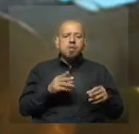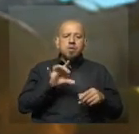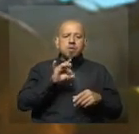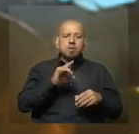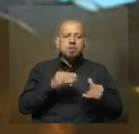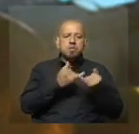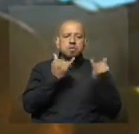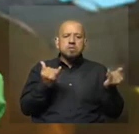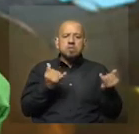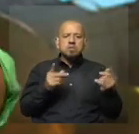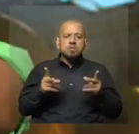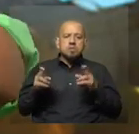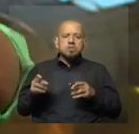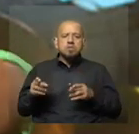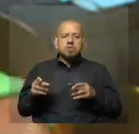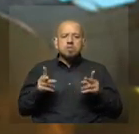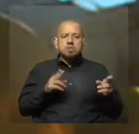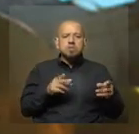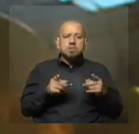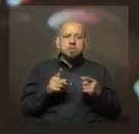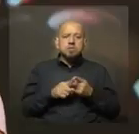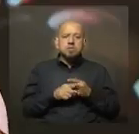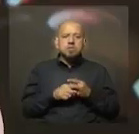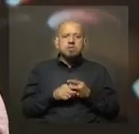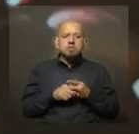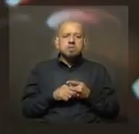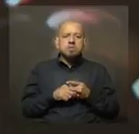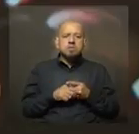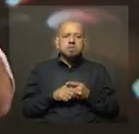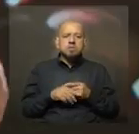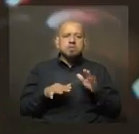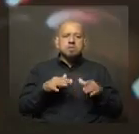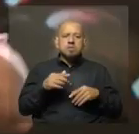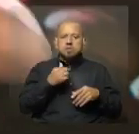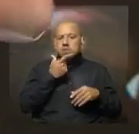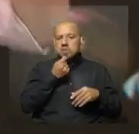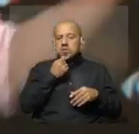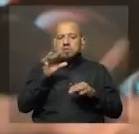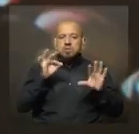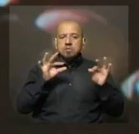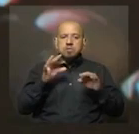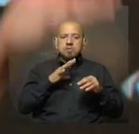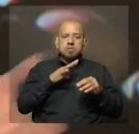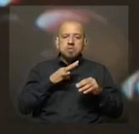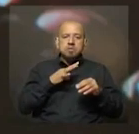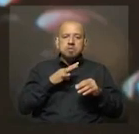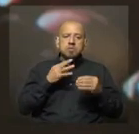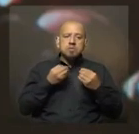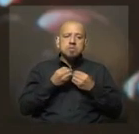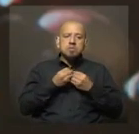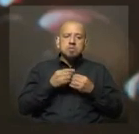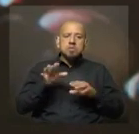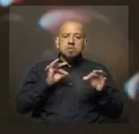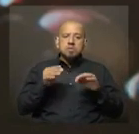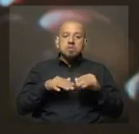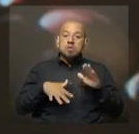es poquito. Y sin embargo cambian bastante los productos. Uy, sí, hay veces que es fácil elegir, cuando hay mucha oferta de todo, es facilísimo, claro. Hay